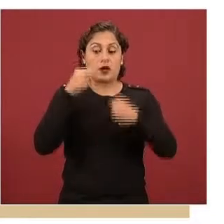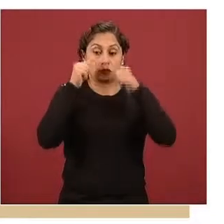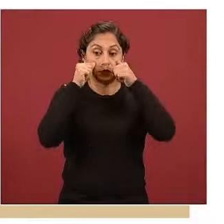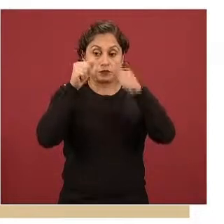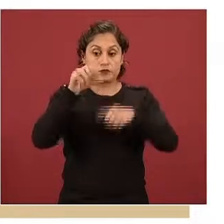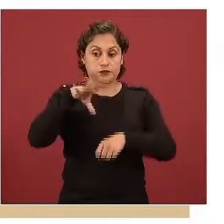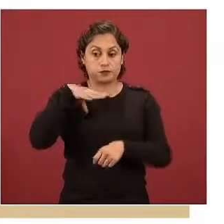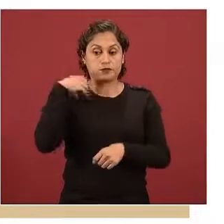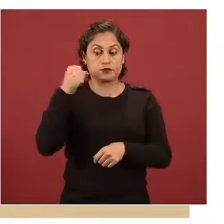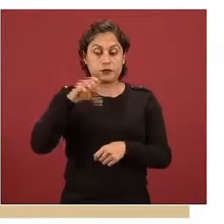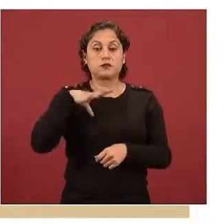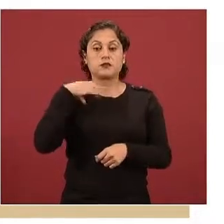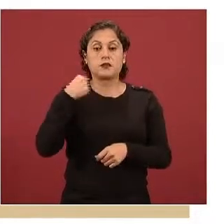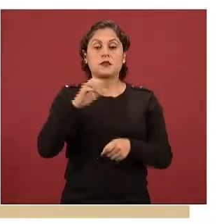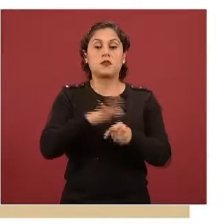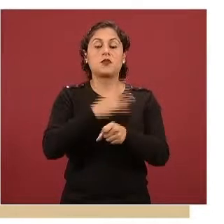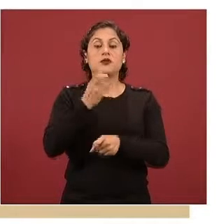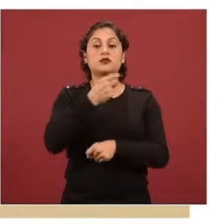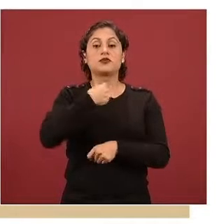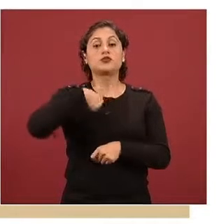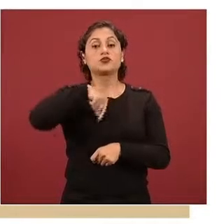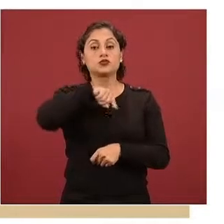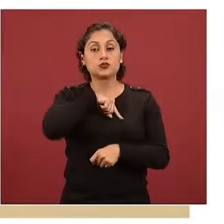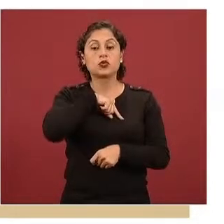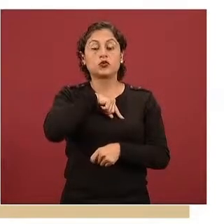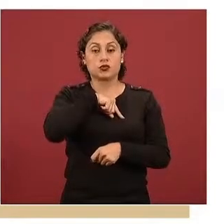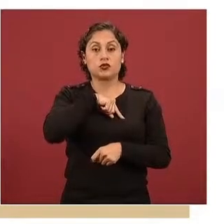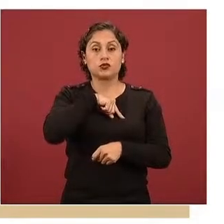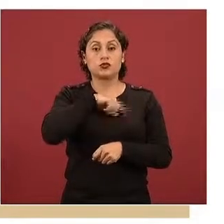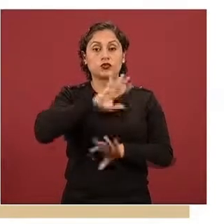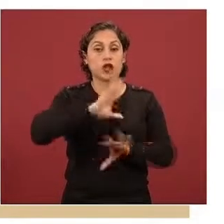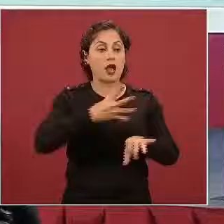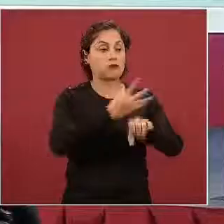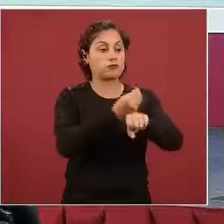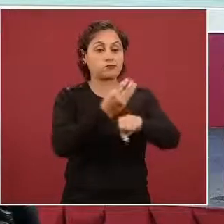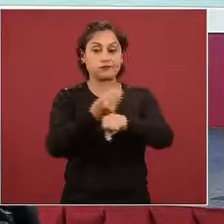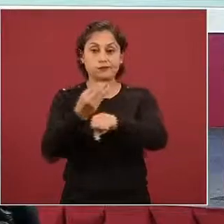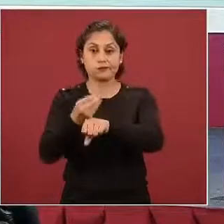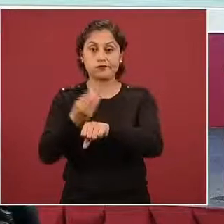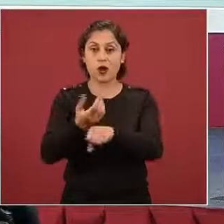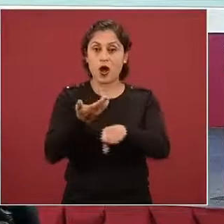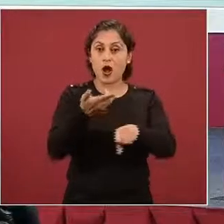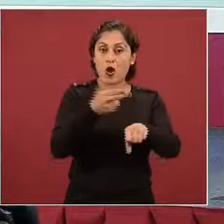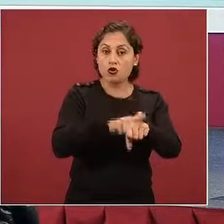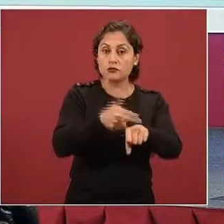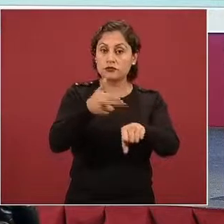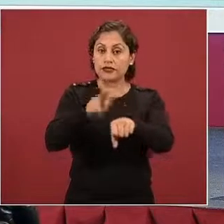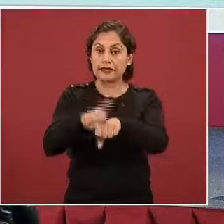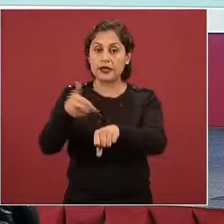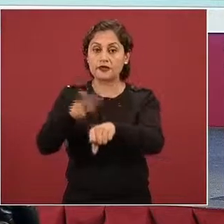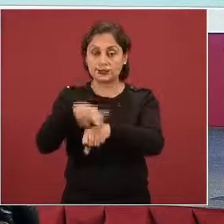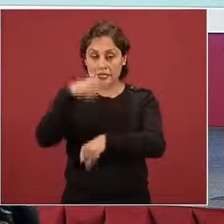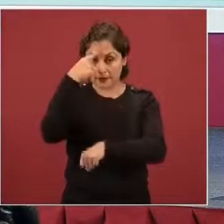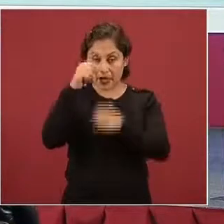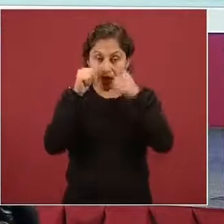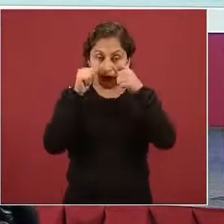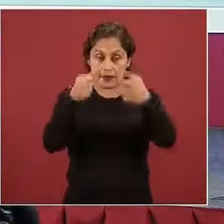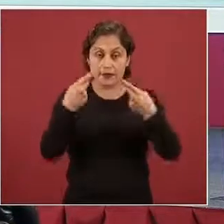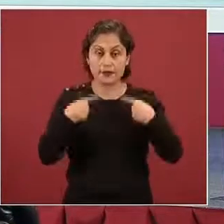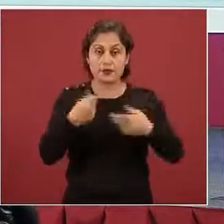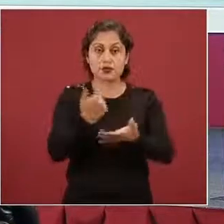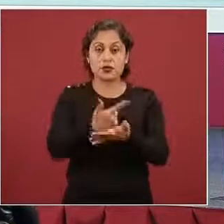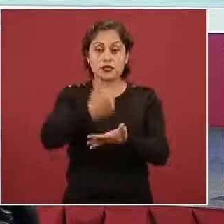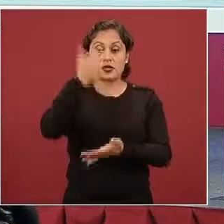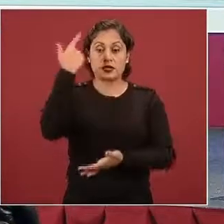logramos aumentar más de 4 veces la capacidad hospitalaria en terapia intensiva. Garantizamos que hubiera